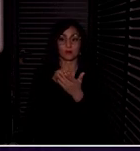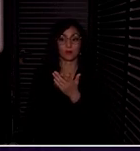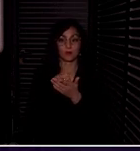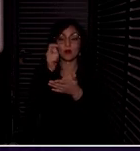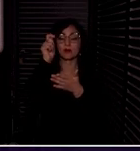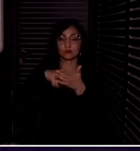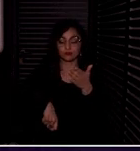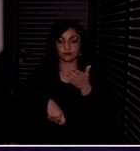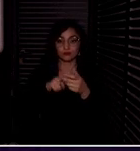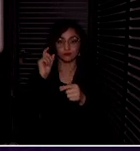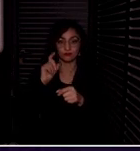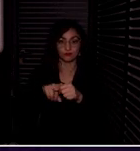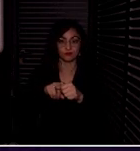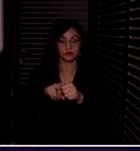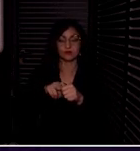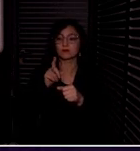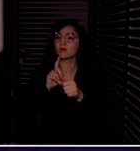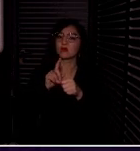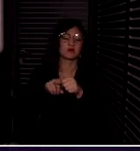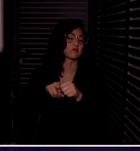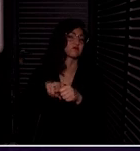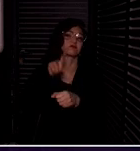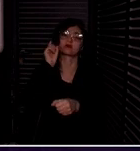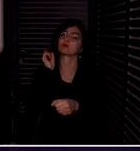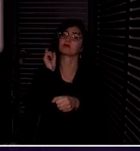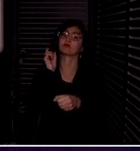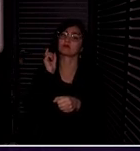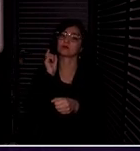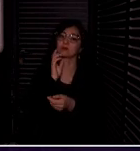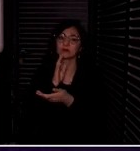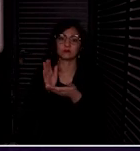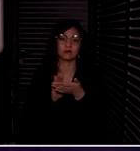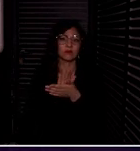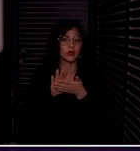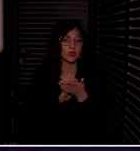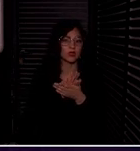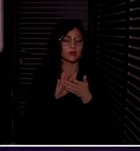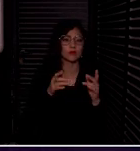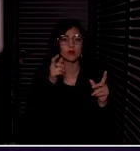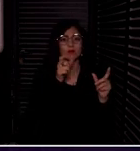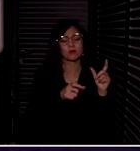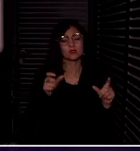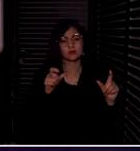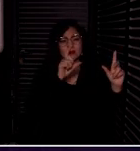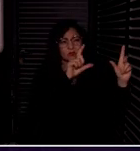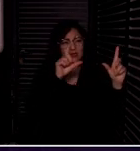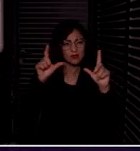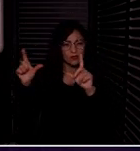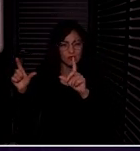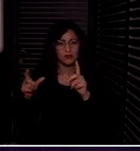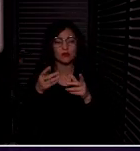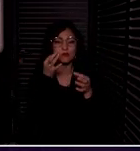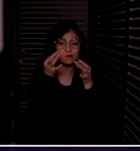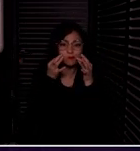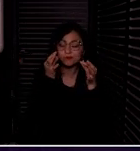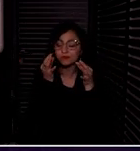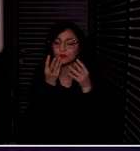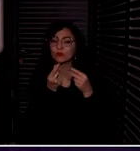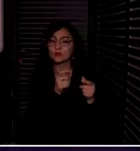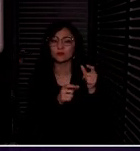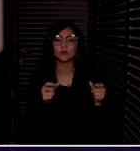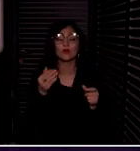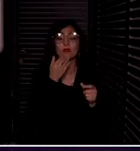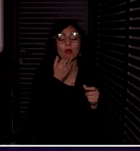han llevado a dejar de pagar, ¿no? Desde las limitaciones de consumo hasta la dosificación de las series